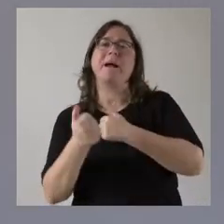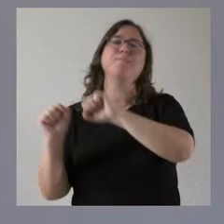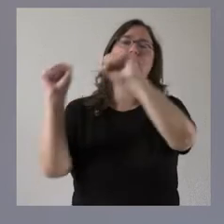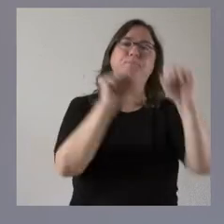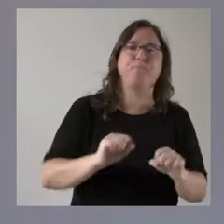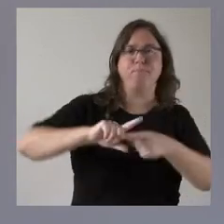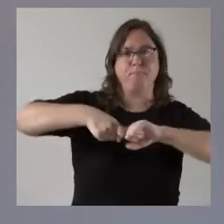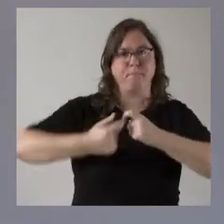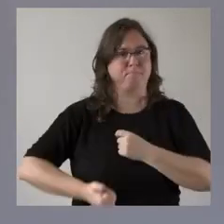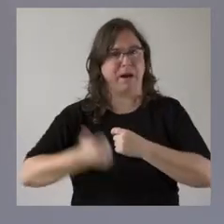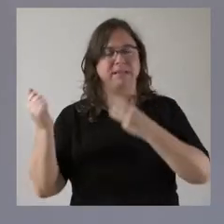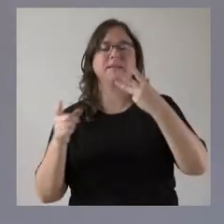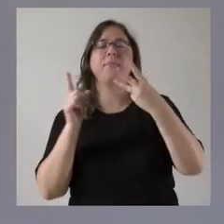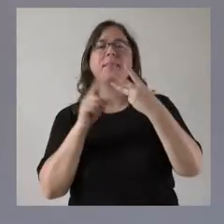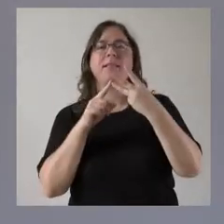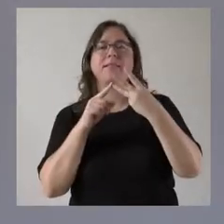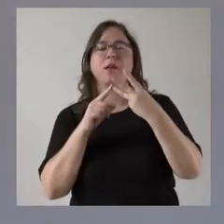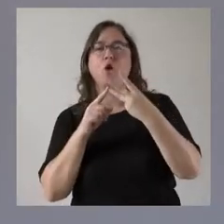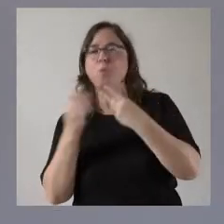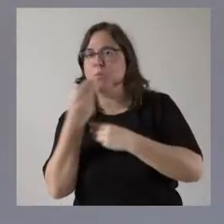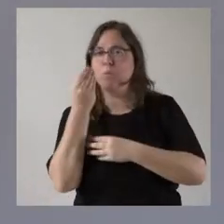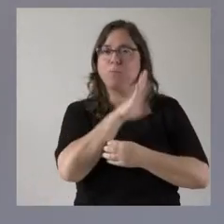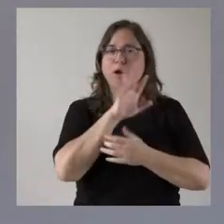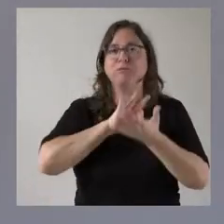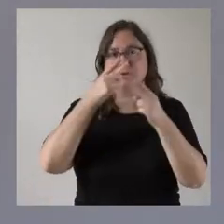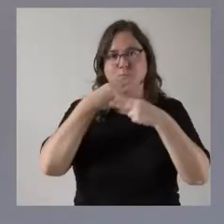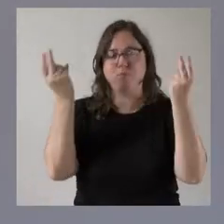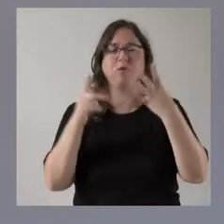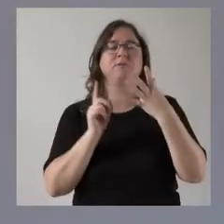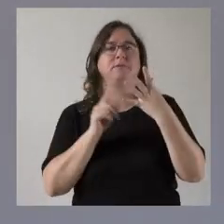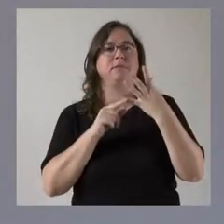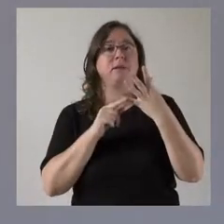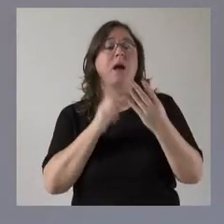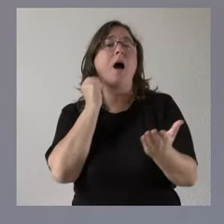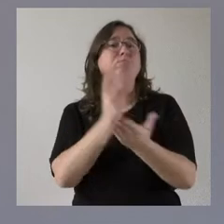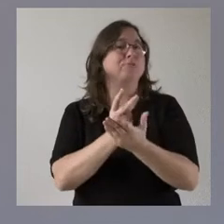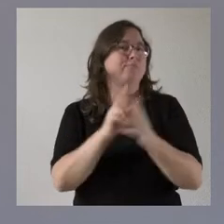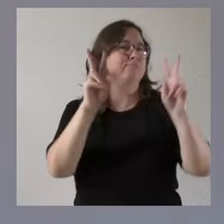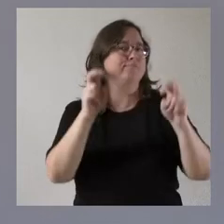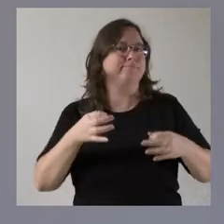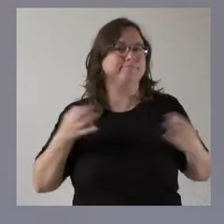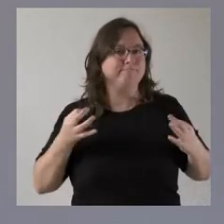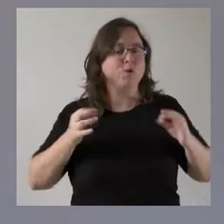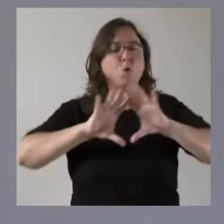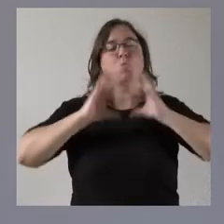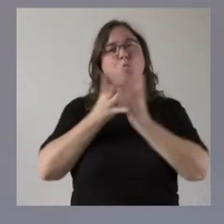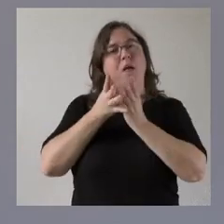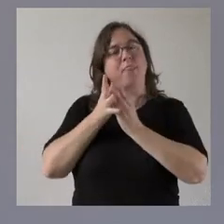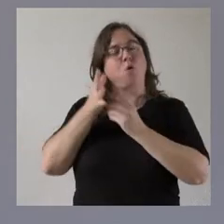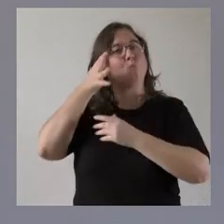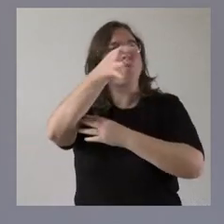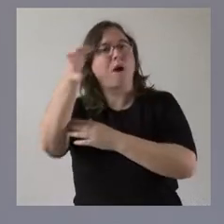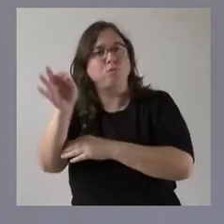las familias el tercero con más y mejores servicios públicos y el cuarto La Apuesta por el mundo rural